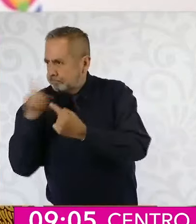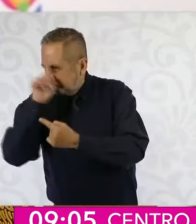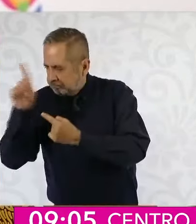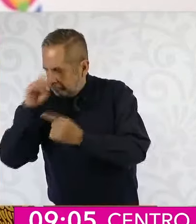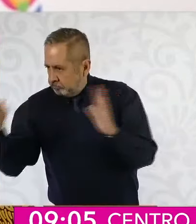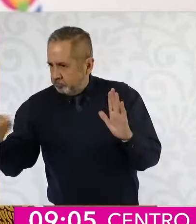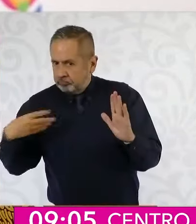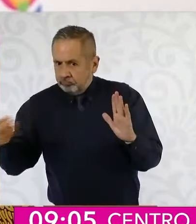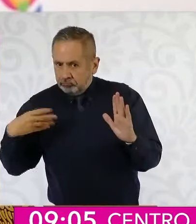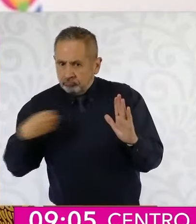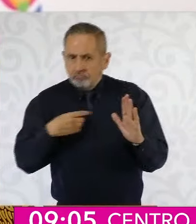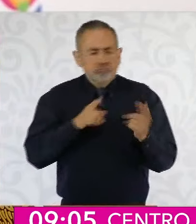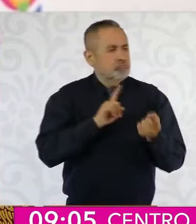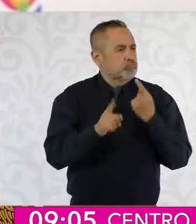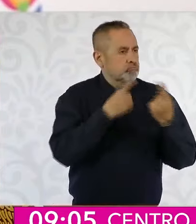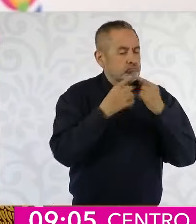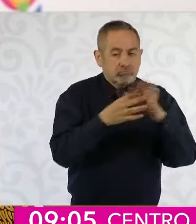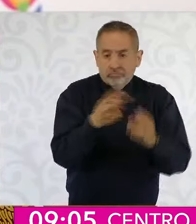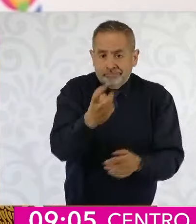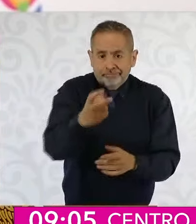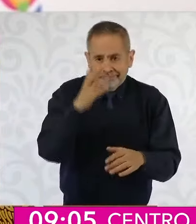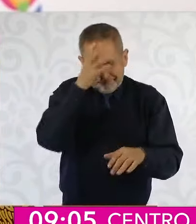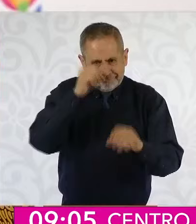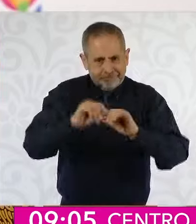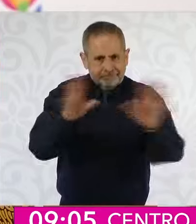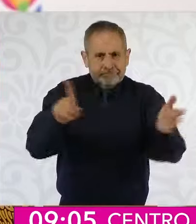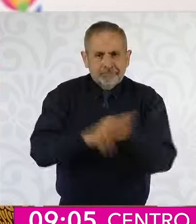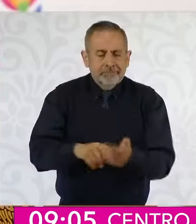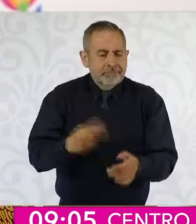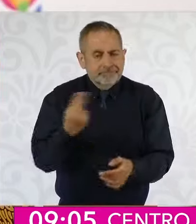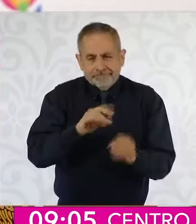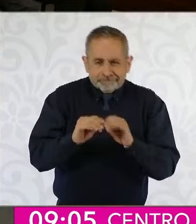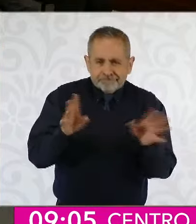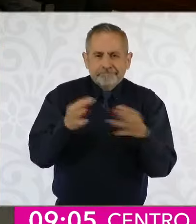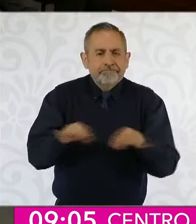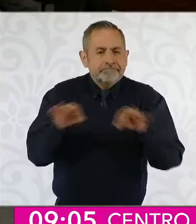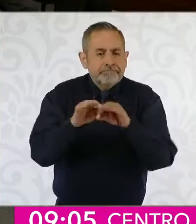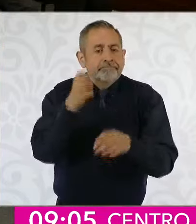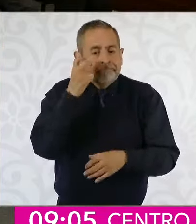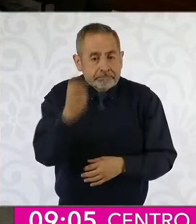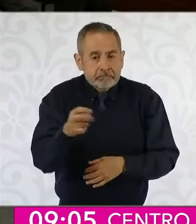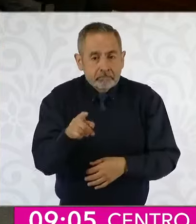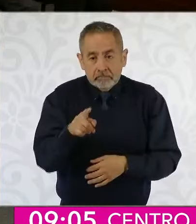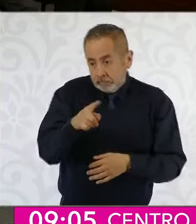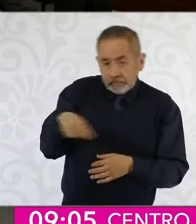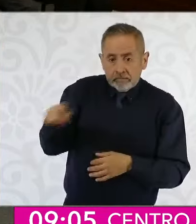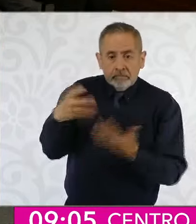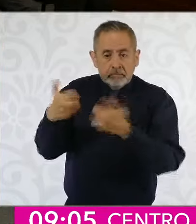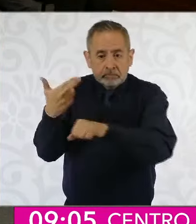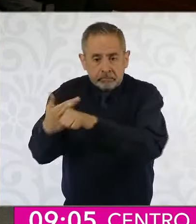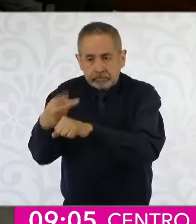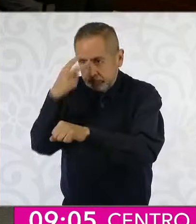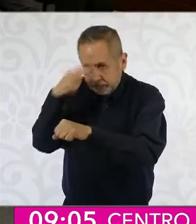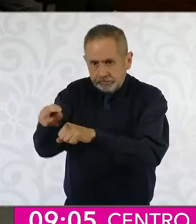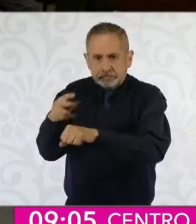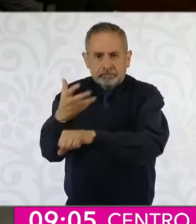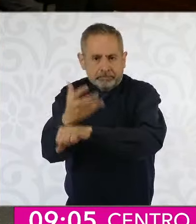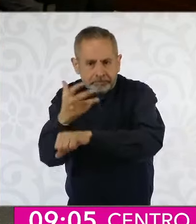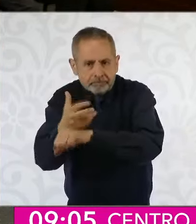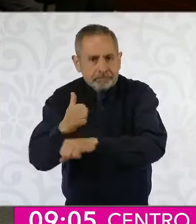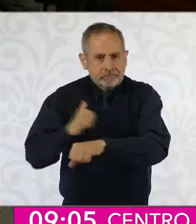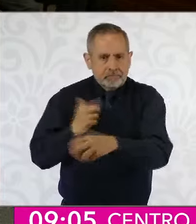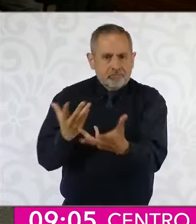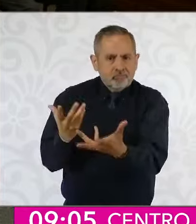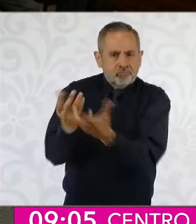hay una mesa, digamos, de acuerdo, de negociación principal, y hay empresarios mexicanos, estadounidenses,